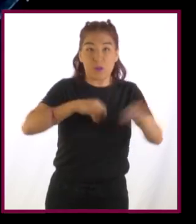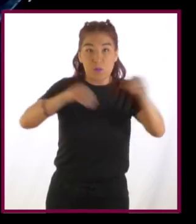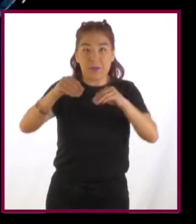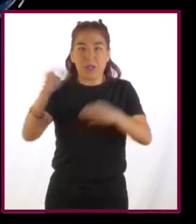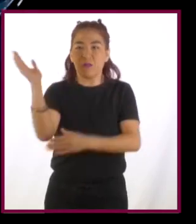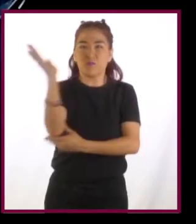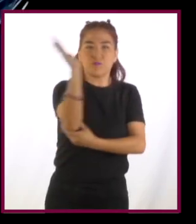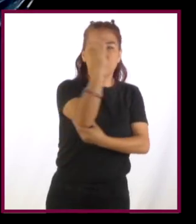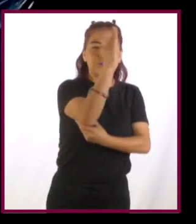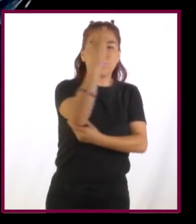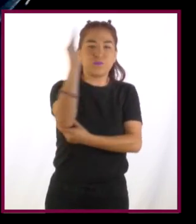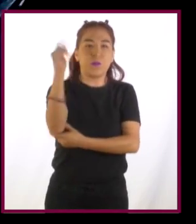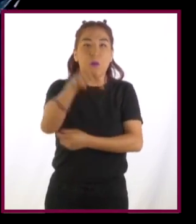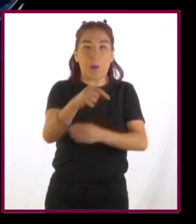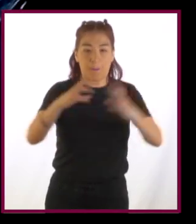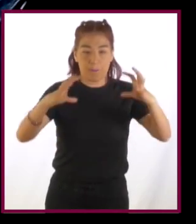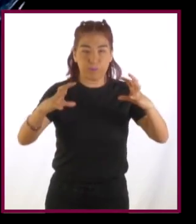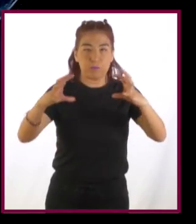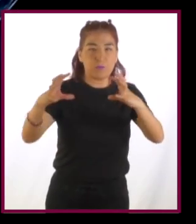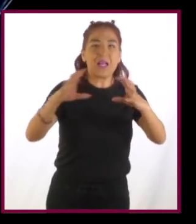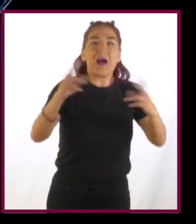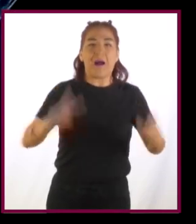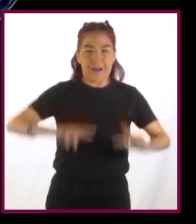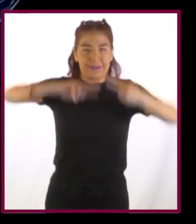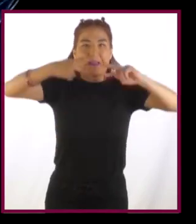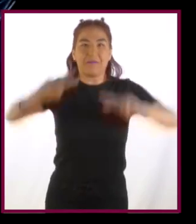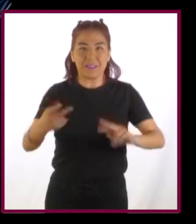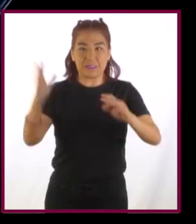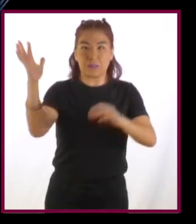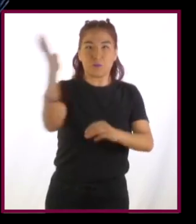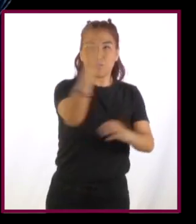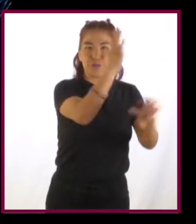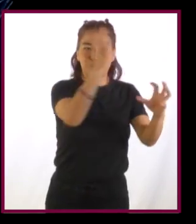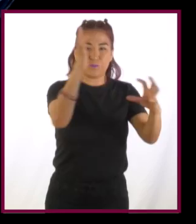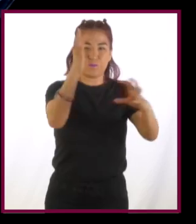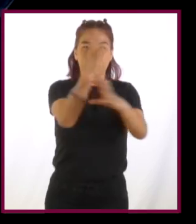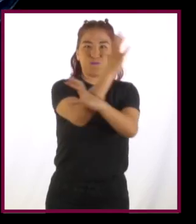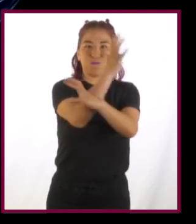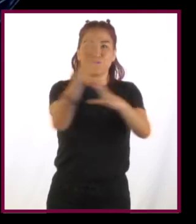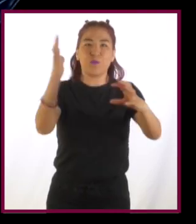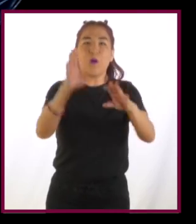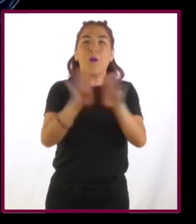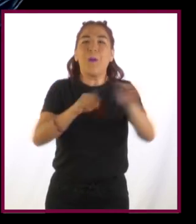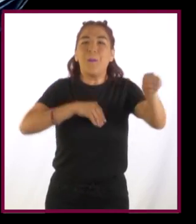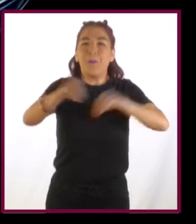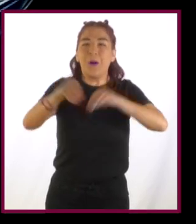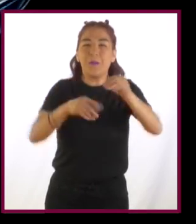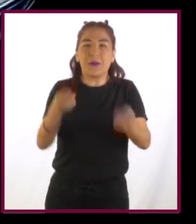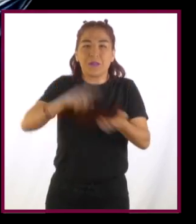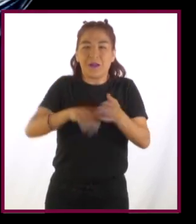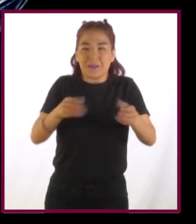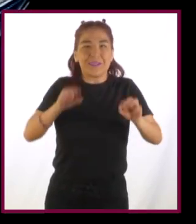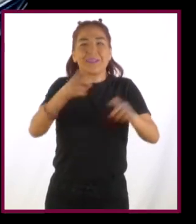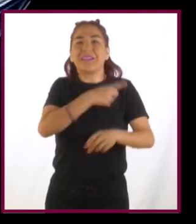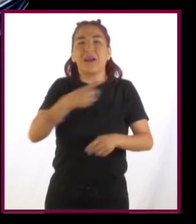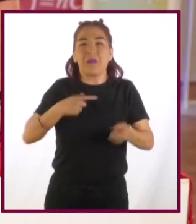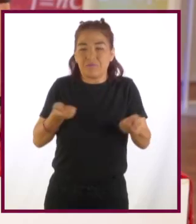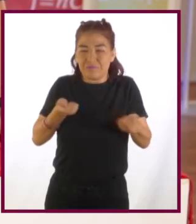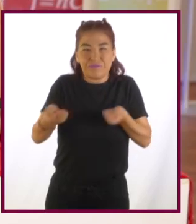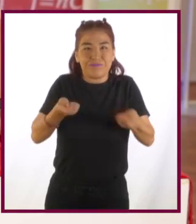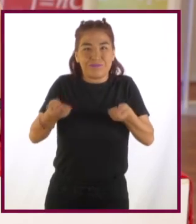Cuando el edificio se mueve en una dirección, la bola se mueve en otra, absorbiendo el movimiento y limitando el movimiento de la